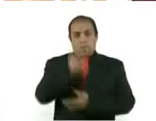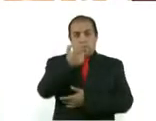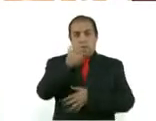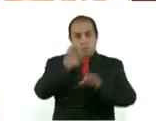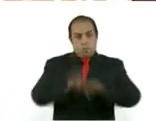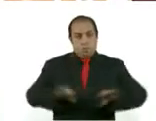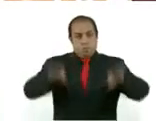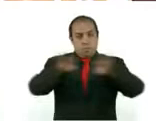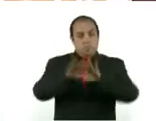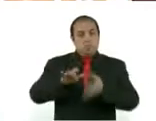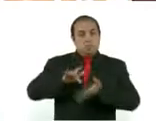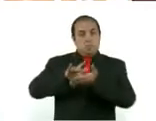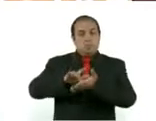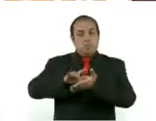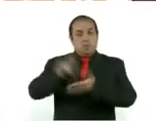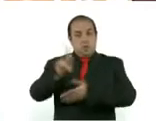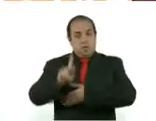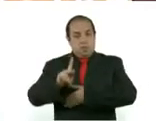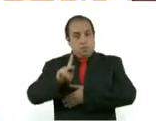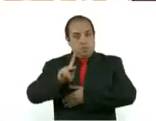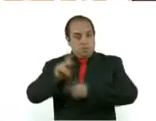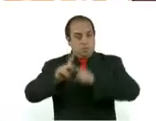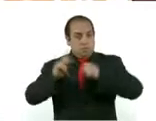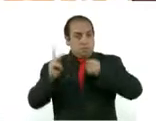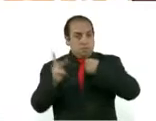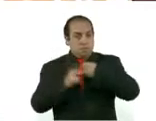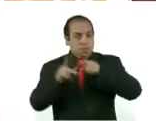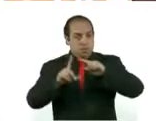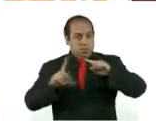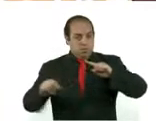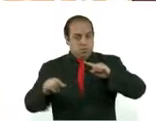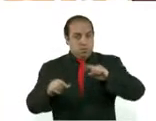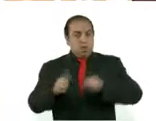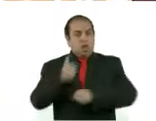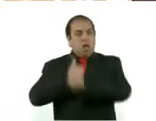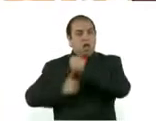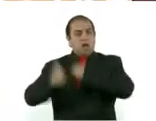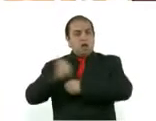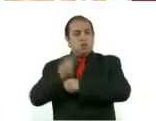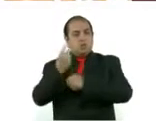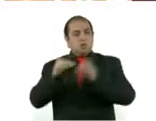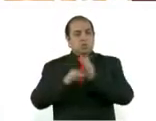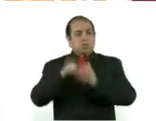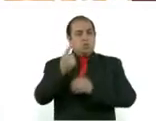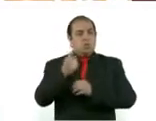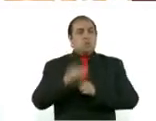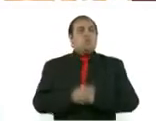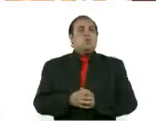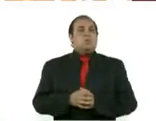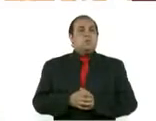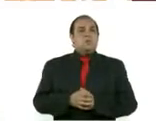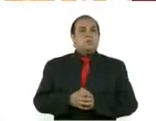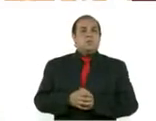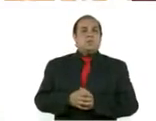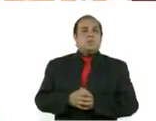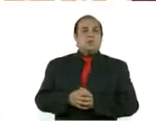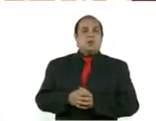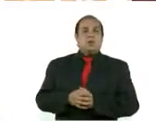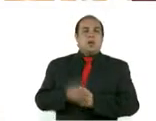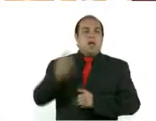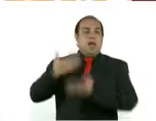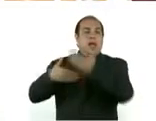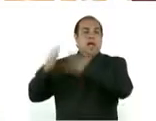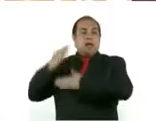importante hacia el país. Esto fue en el 2001, hace 21 años, cuando el presidente de la República era jefe